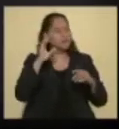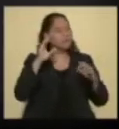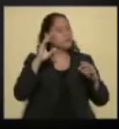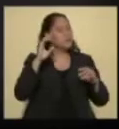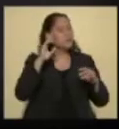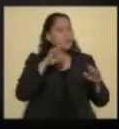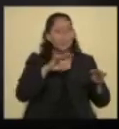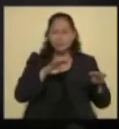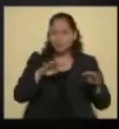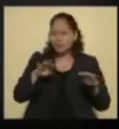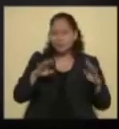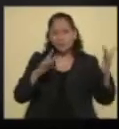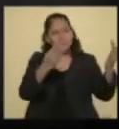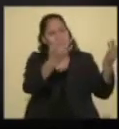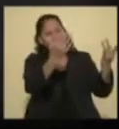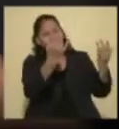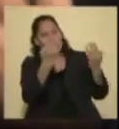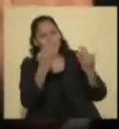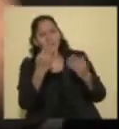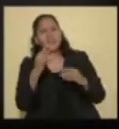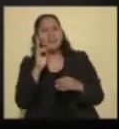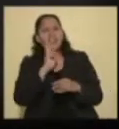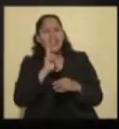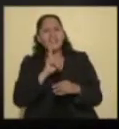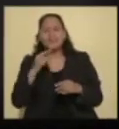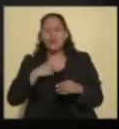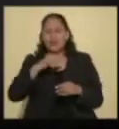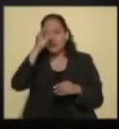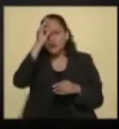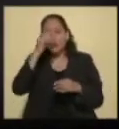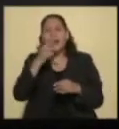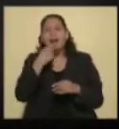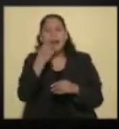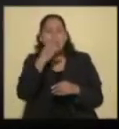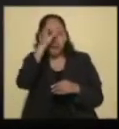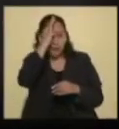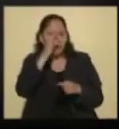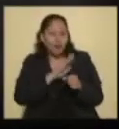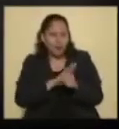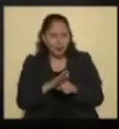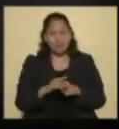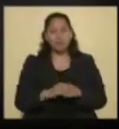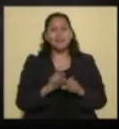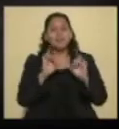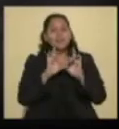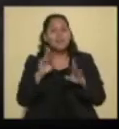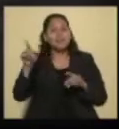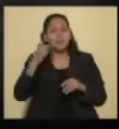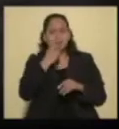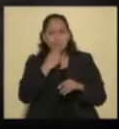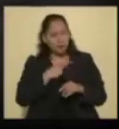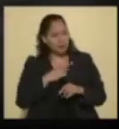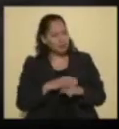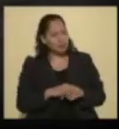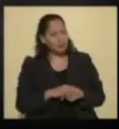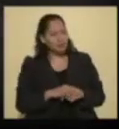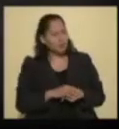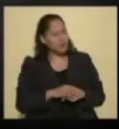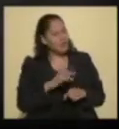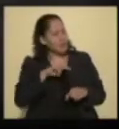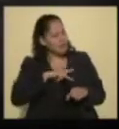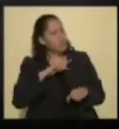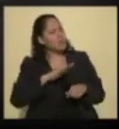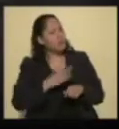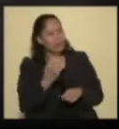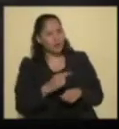se empezaron a acercar para ver qué sandez iba a decir este hombre. Y de pronto me dice: ¿se podría saber por qué el mío? Le